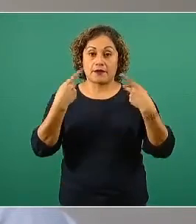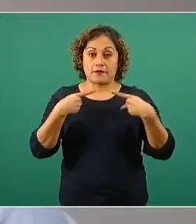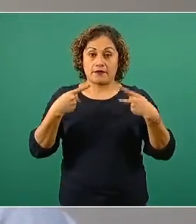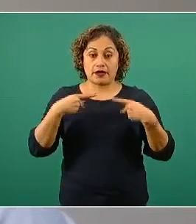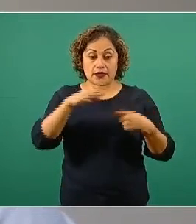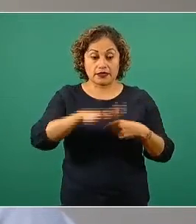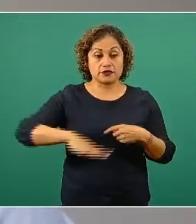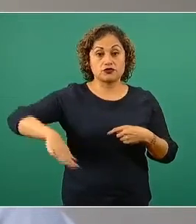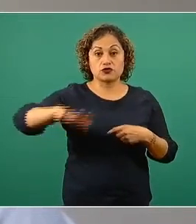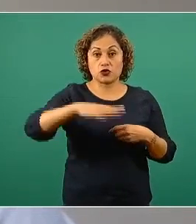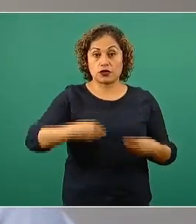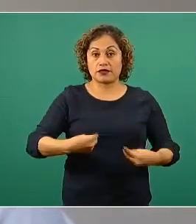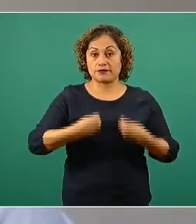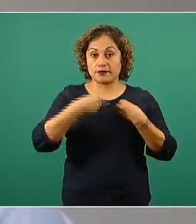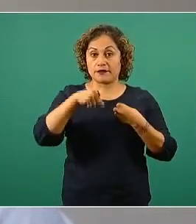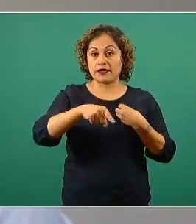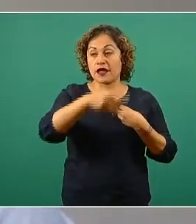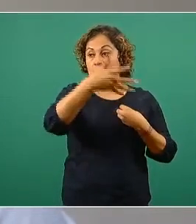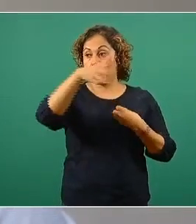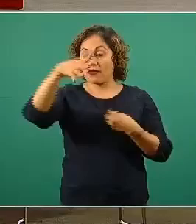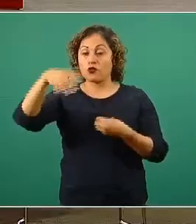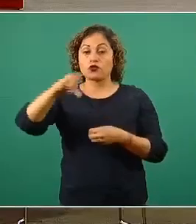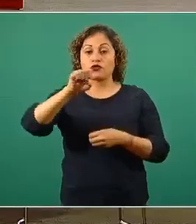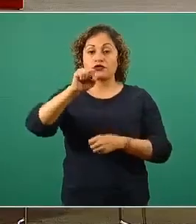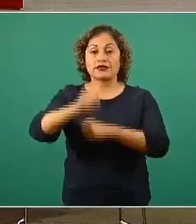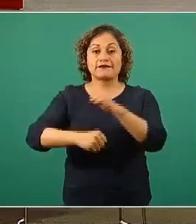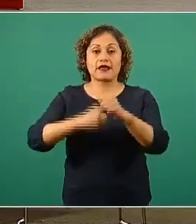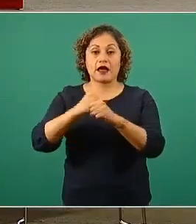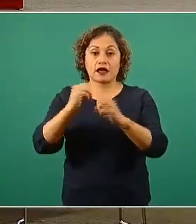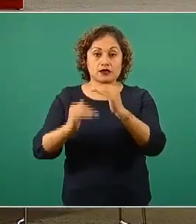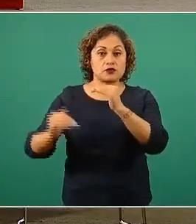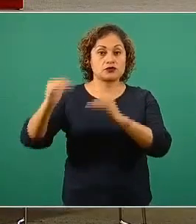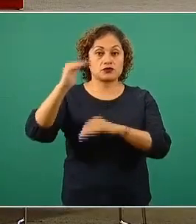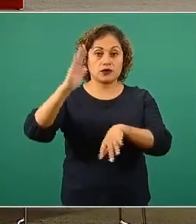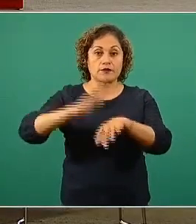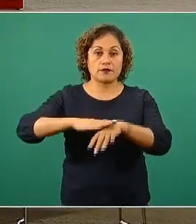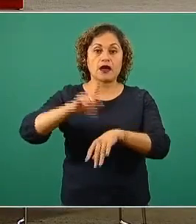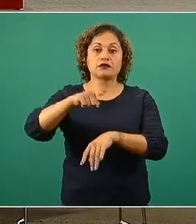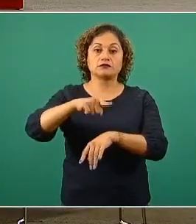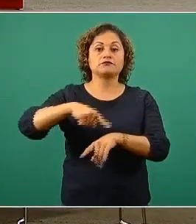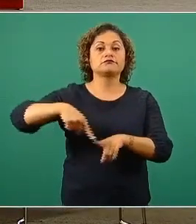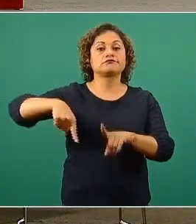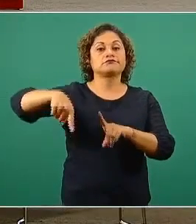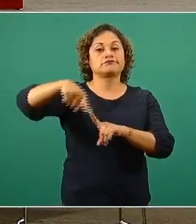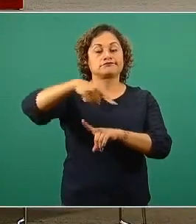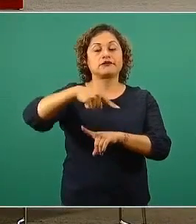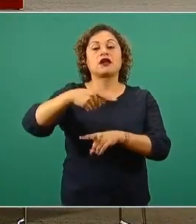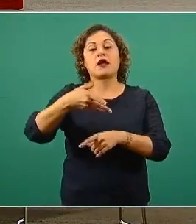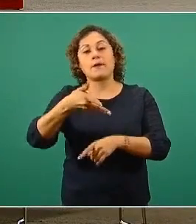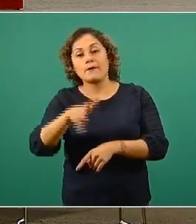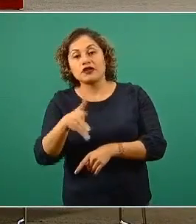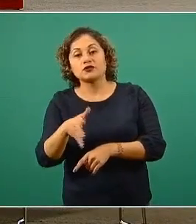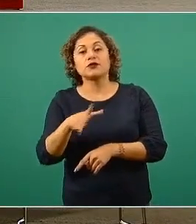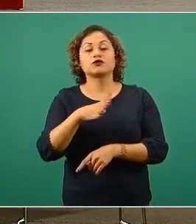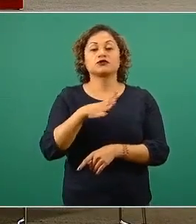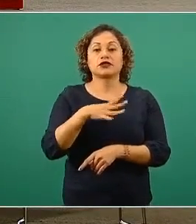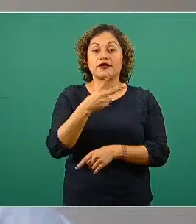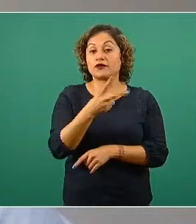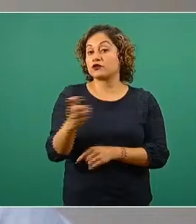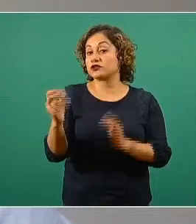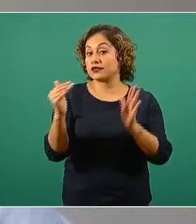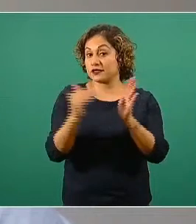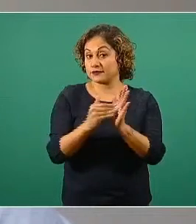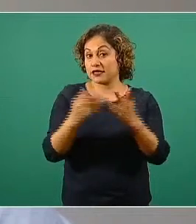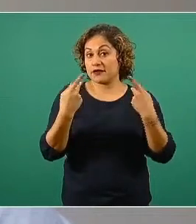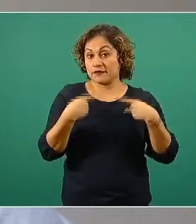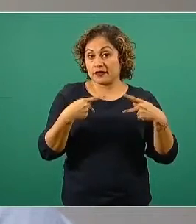adultos mayores de 60 años y más está precisamente alrededor de las 200,000 personas, lo cual entonces